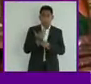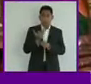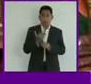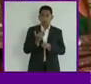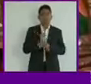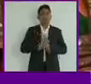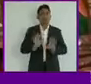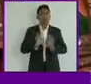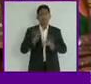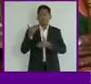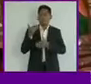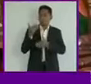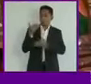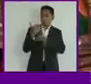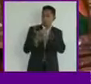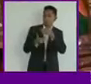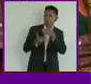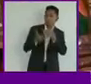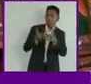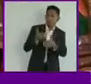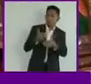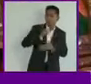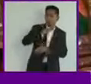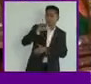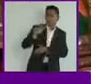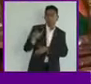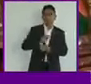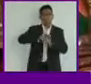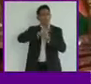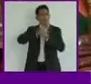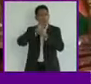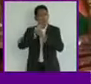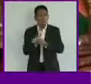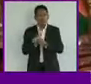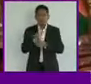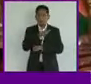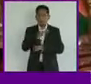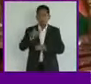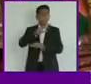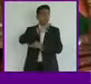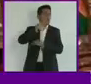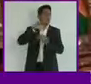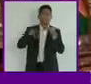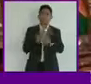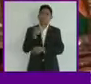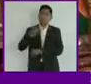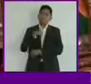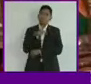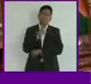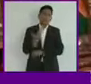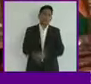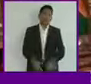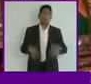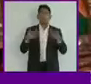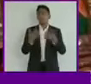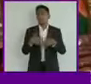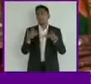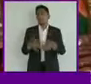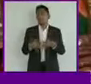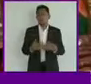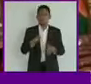recuperación post-pandemia, que ustedes ya saben qué es, ¿no? Son parte de la pandemia, digamos que todas y todos somos sobrevivientes, no solo de la sociedad, sino de